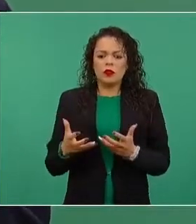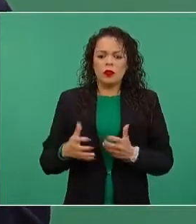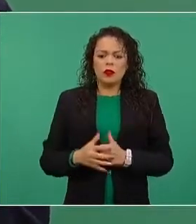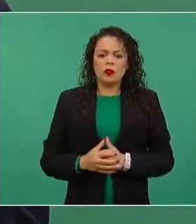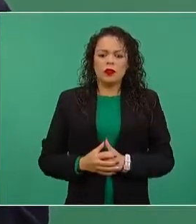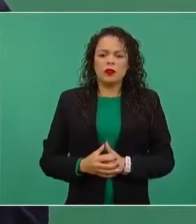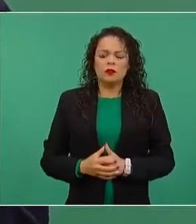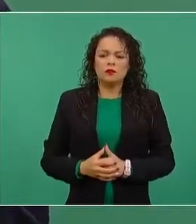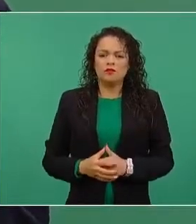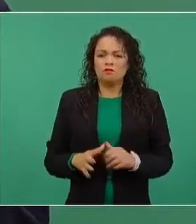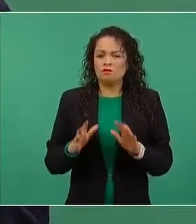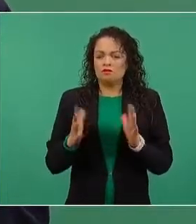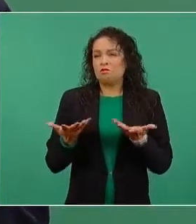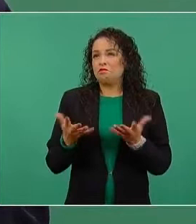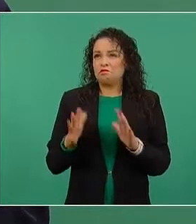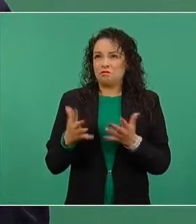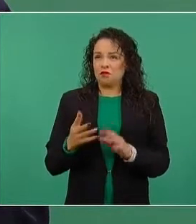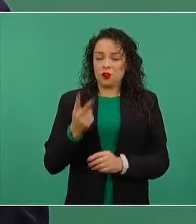en 2 meses,